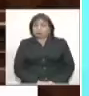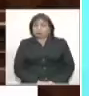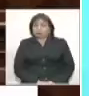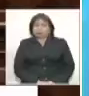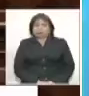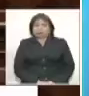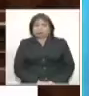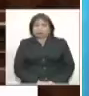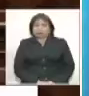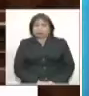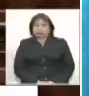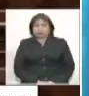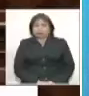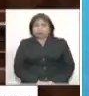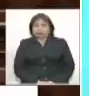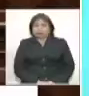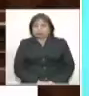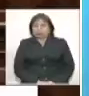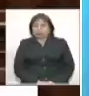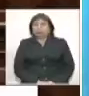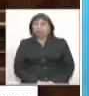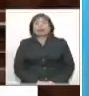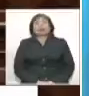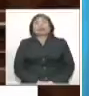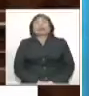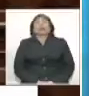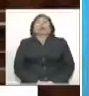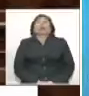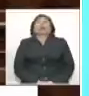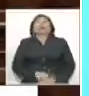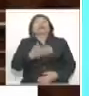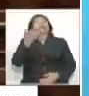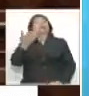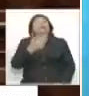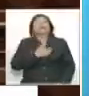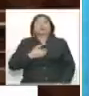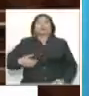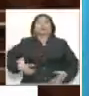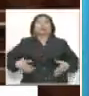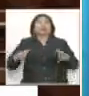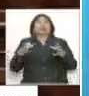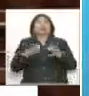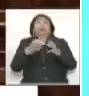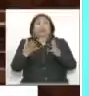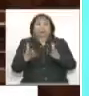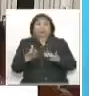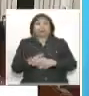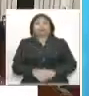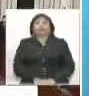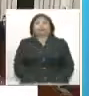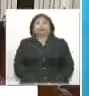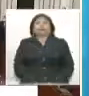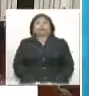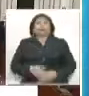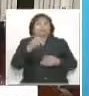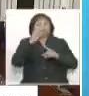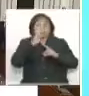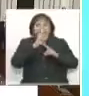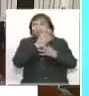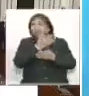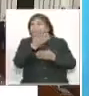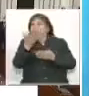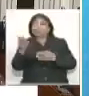tener el presidente del Consejo de Ministros de Manuel Merino y además el gabinete que lo va a acompañar? ¿Rostros nuevos de Bueno,